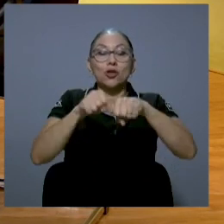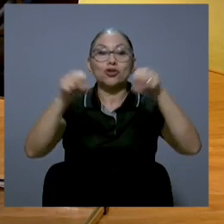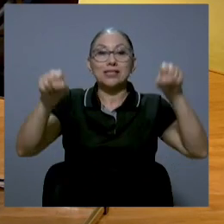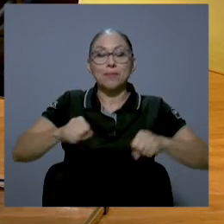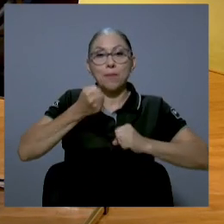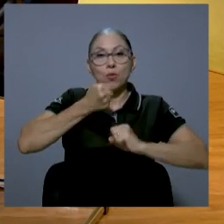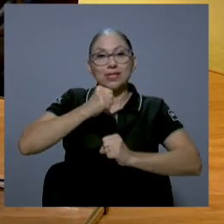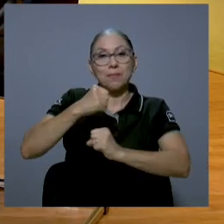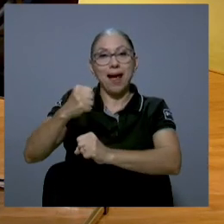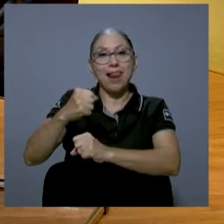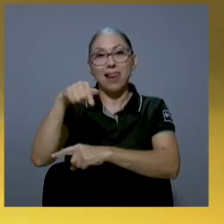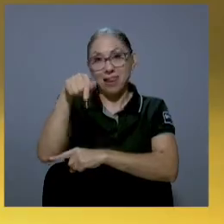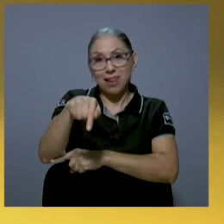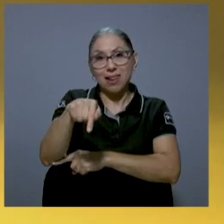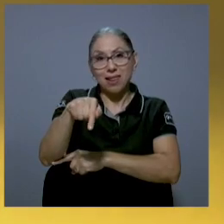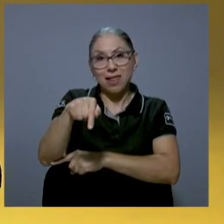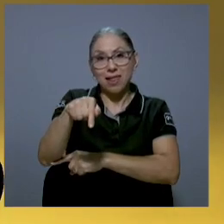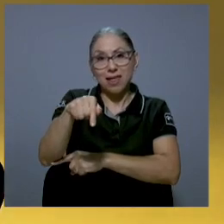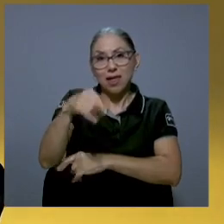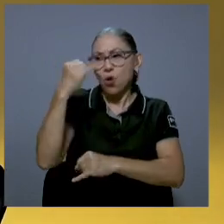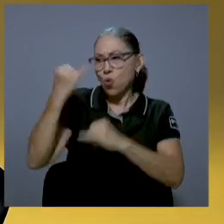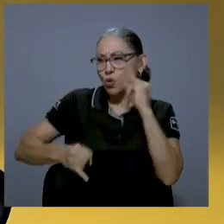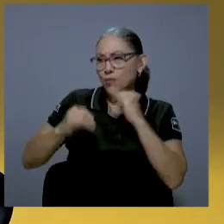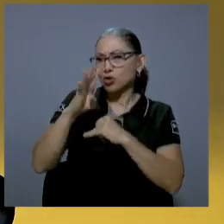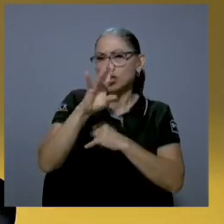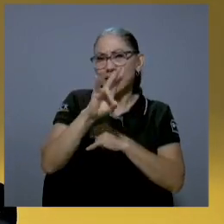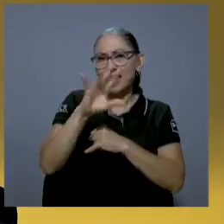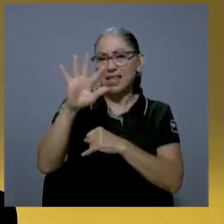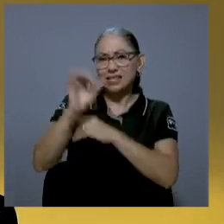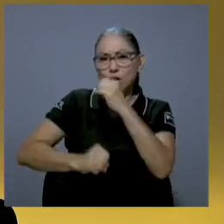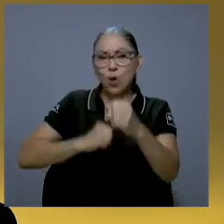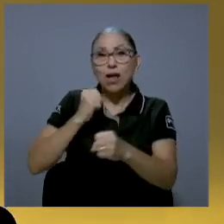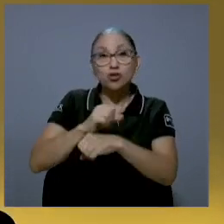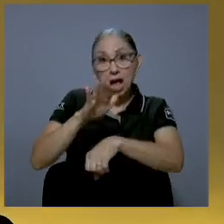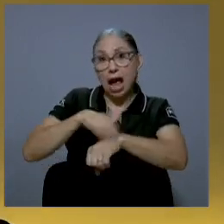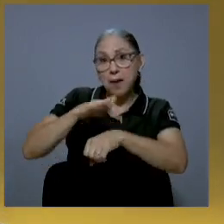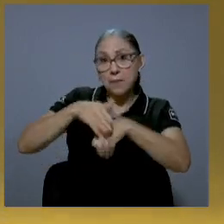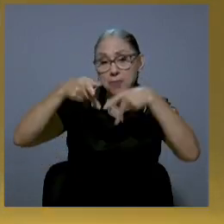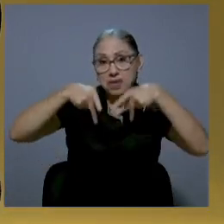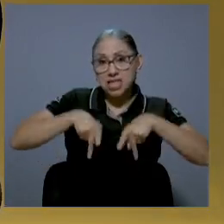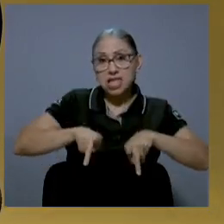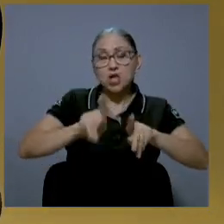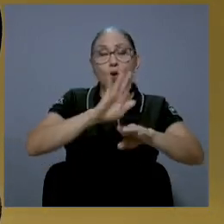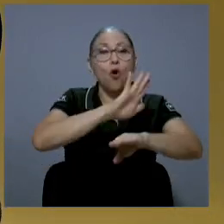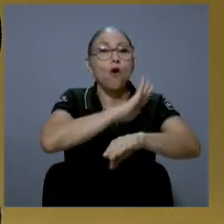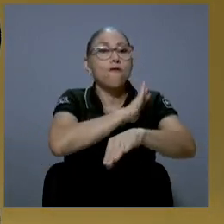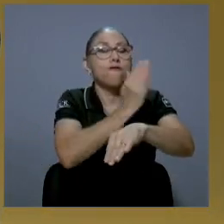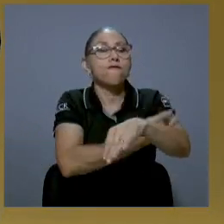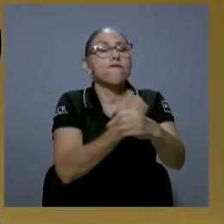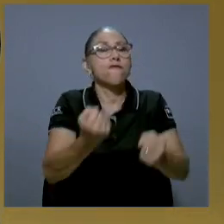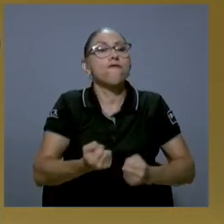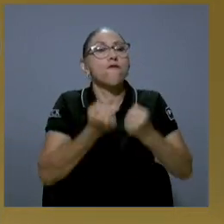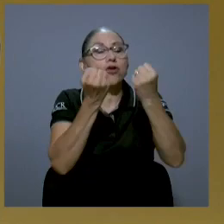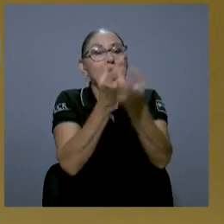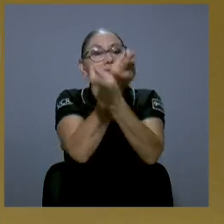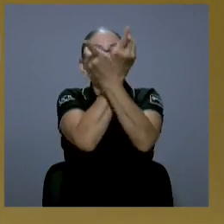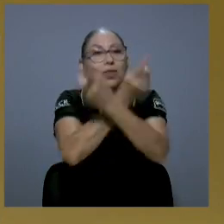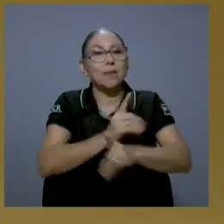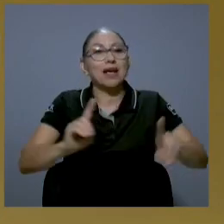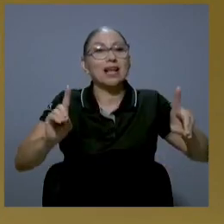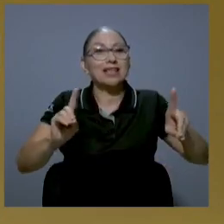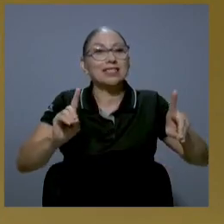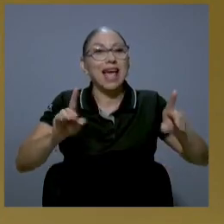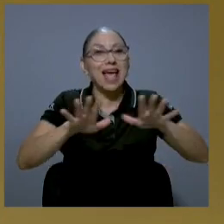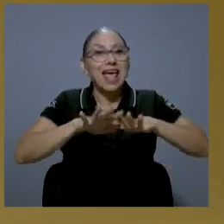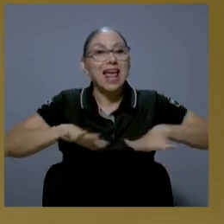permitido en los últimos 75 años de que haya un fortalecimiento de la democracia a nivel local, cosa